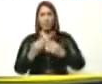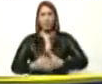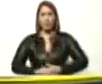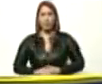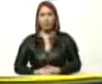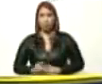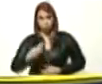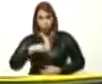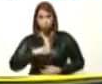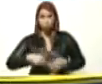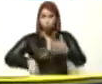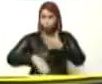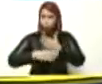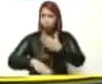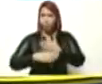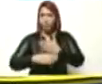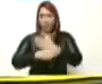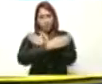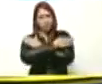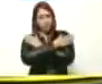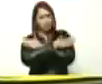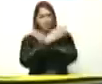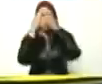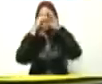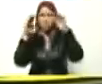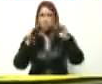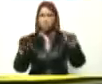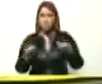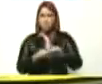estamos todavía, dando el abrazo, de feliz año,